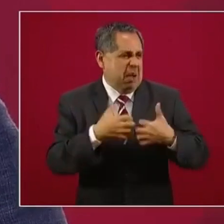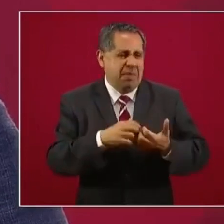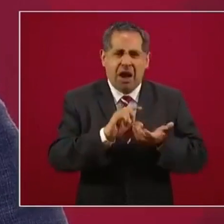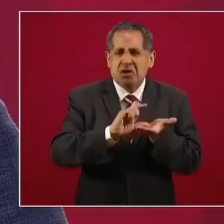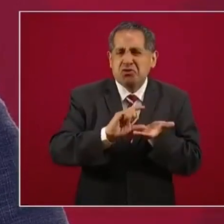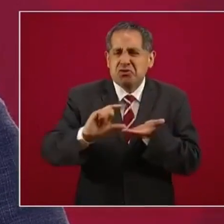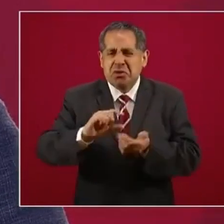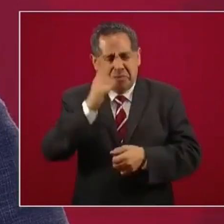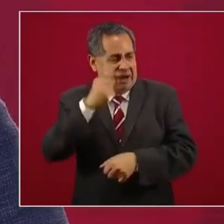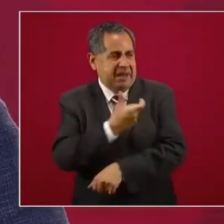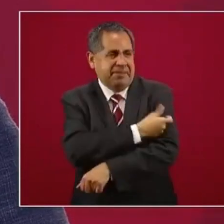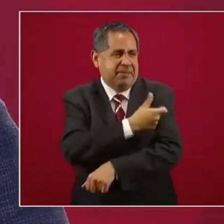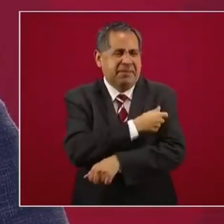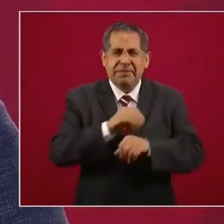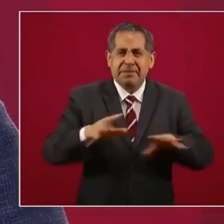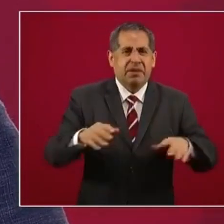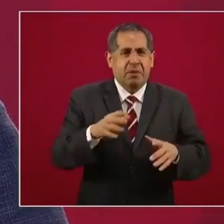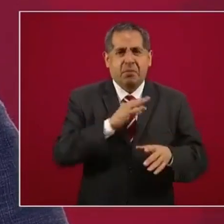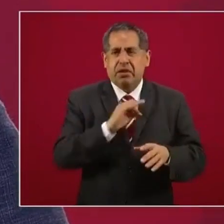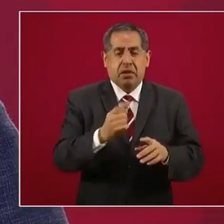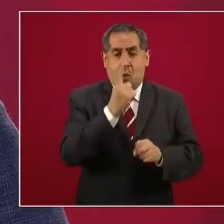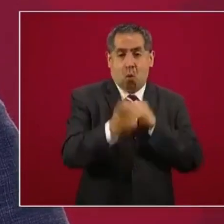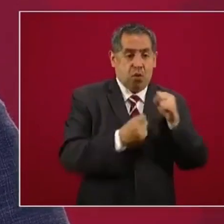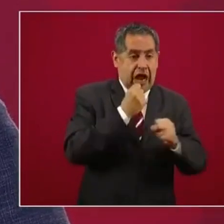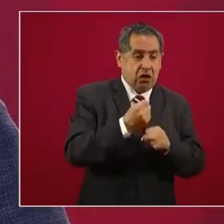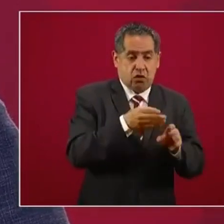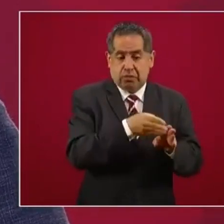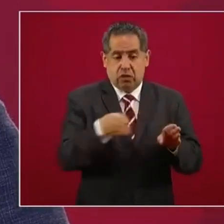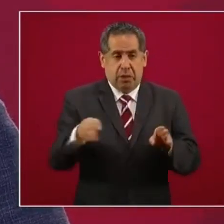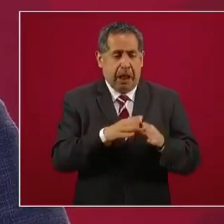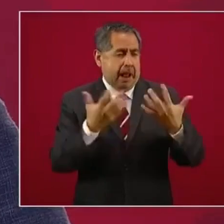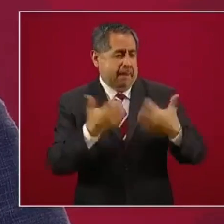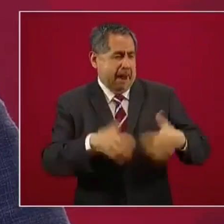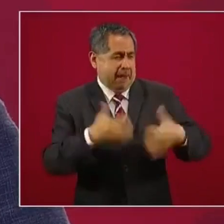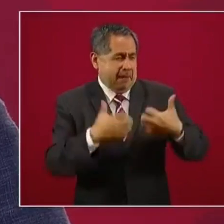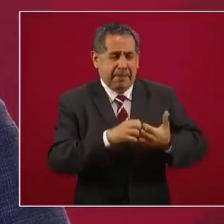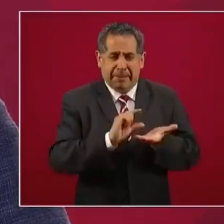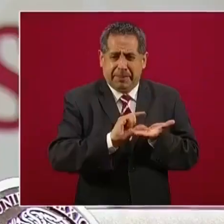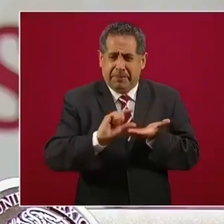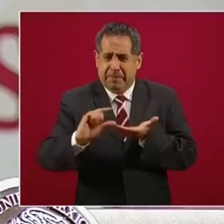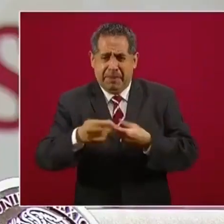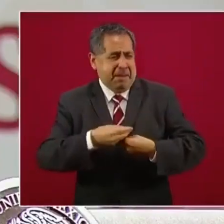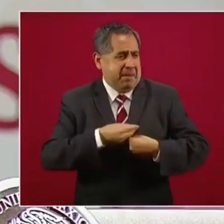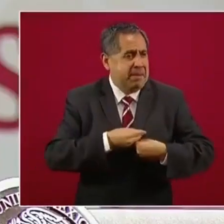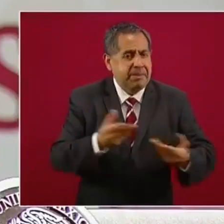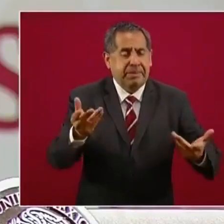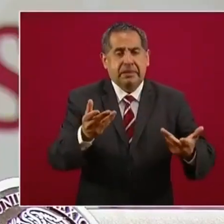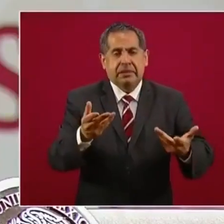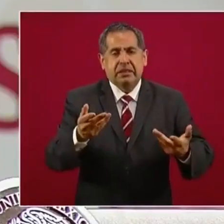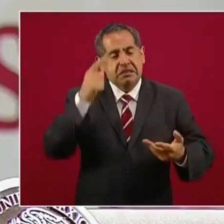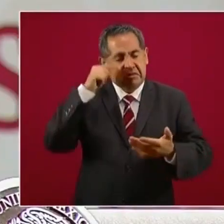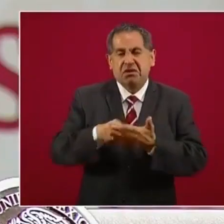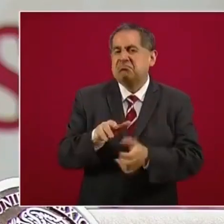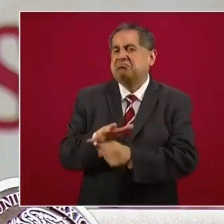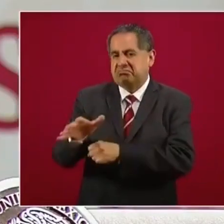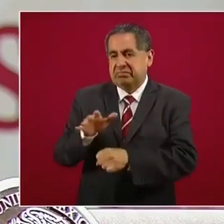en el curso de un año o menos de un año, su producción estará suficiente, esperemos, ante